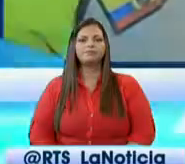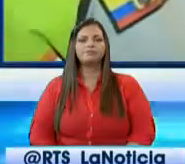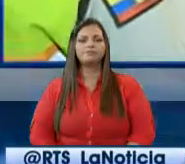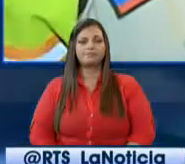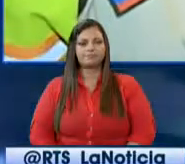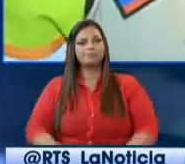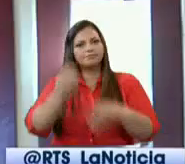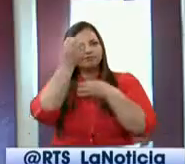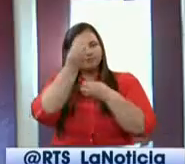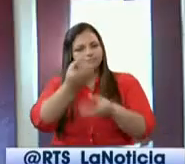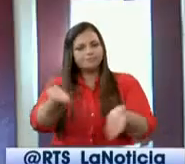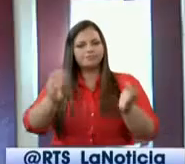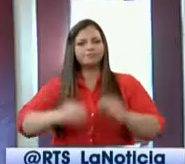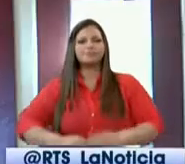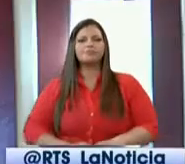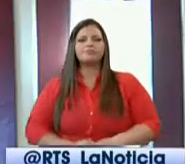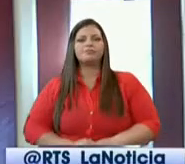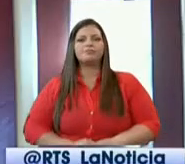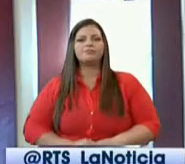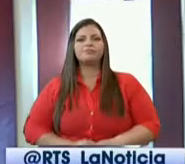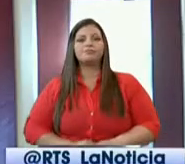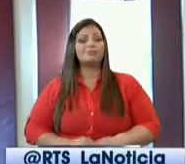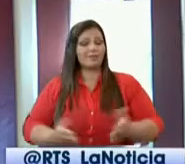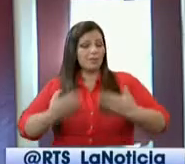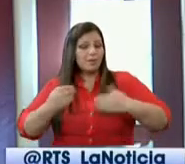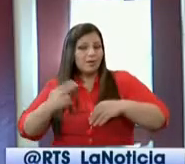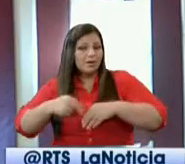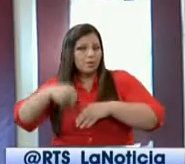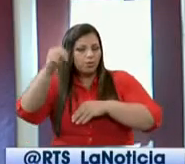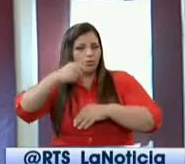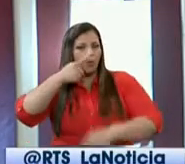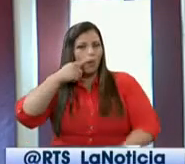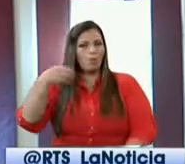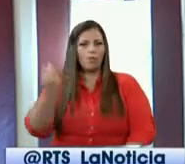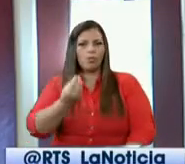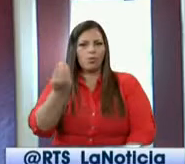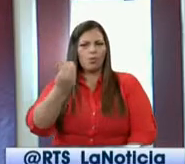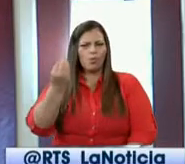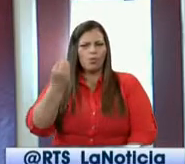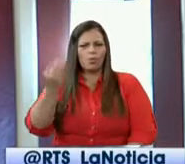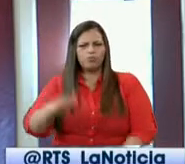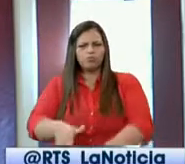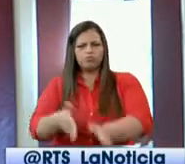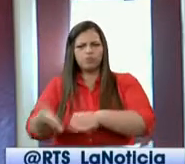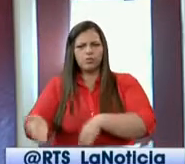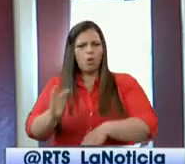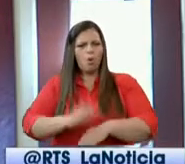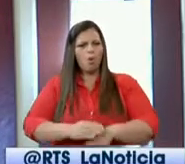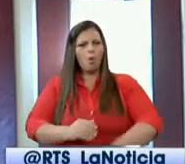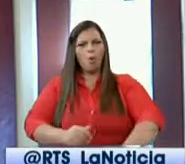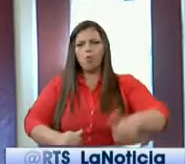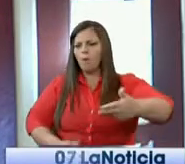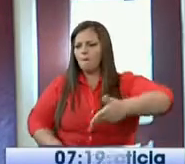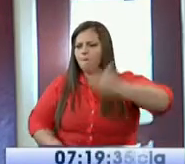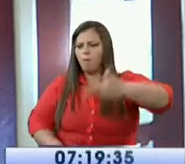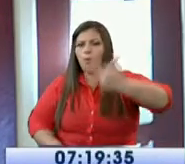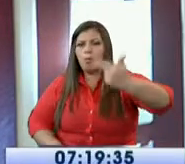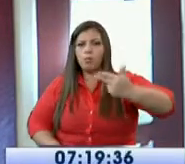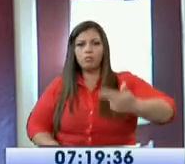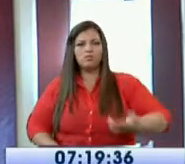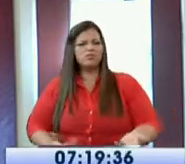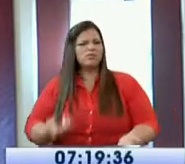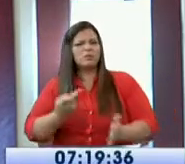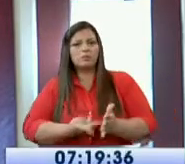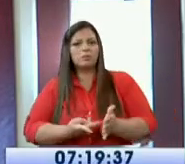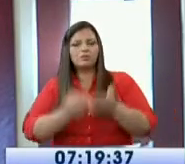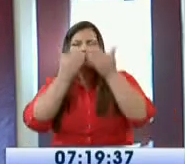Tengo que informarles que un hecho de sangre se registró esta madrugada al norte de Guayaquil. Un joven fue baleado en circunstancias no esclarecidas aún. Vecinos del sector